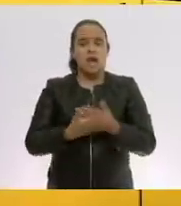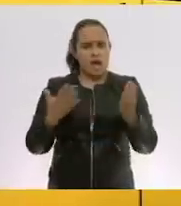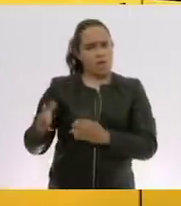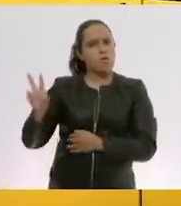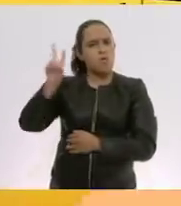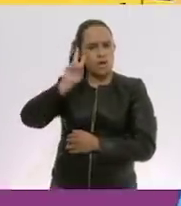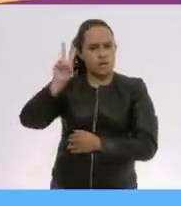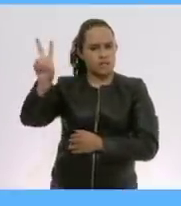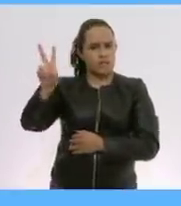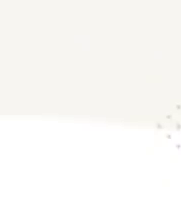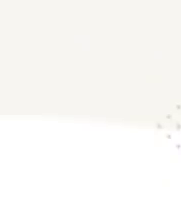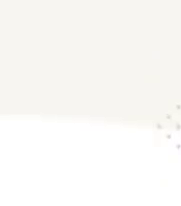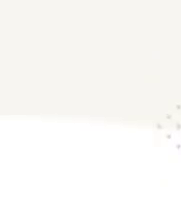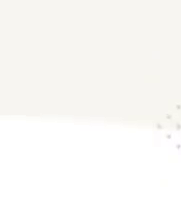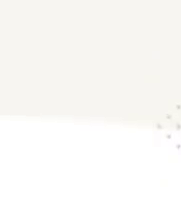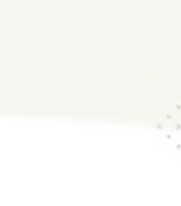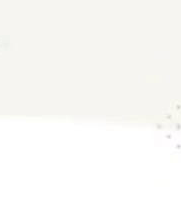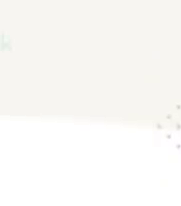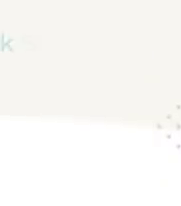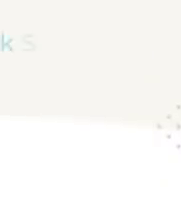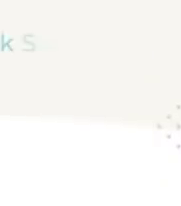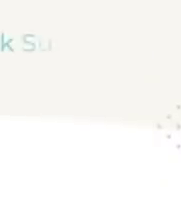a verlo.